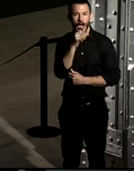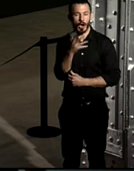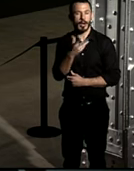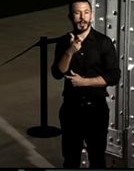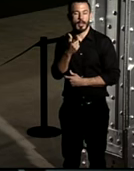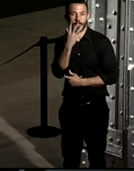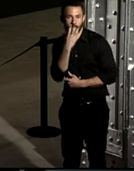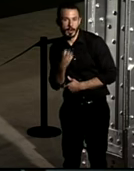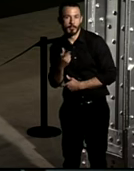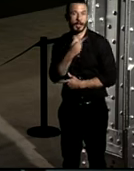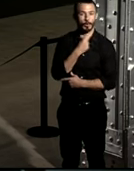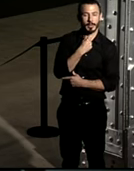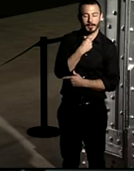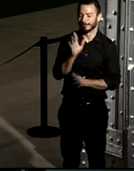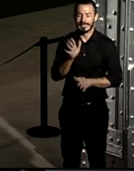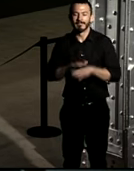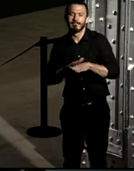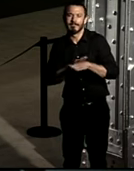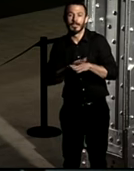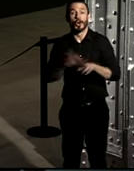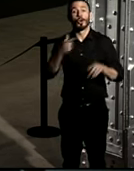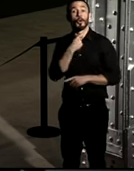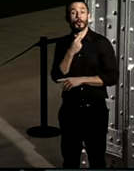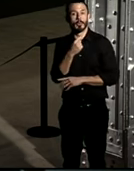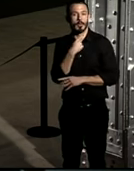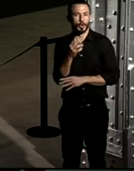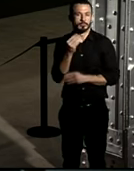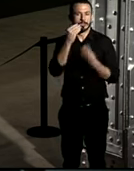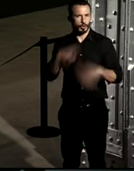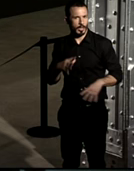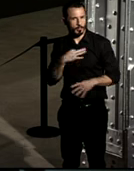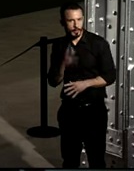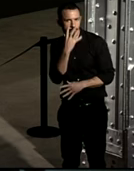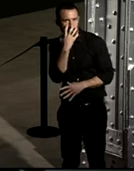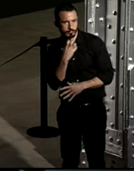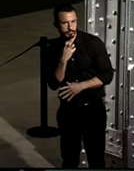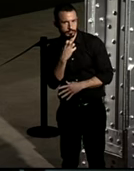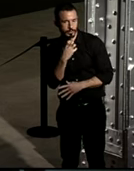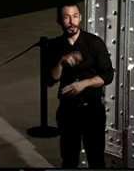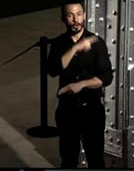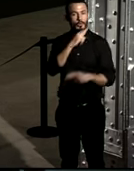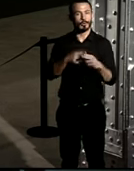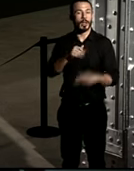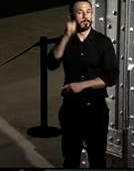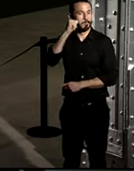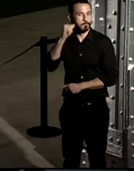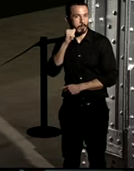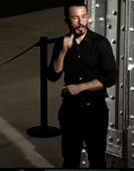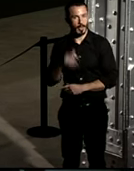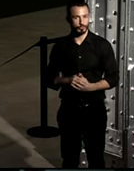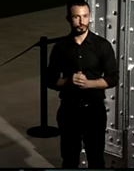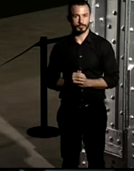tono de comedia, pues una historia que podía haber sido muy dramática. Embarazados. ¿Qué nos cuentas en